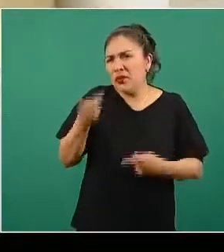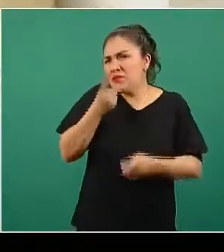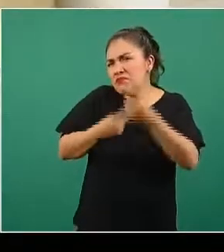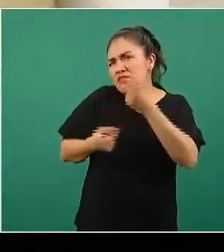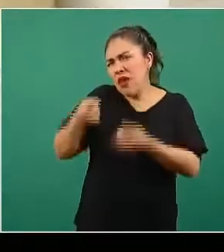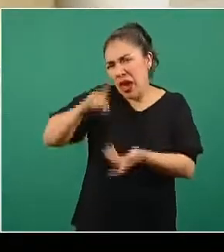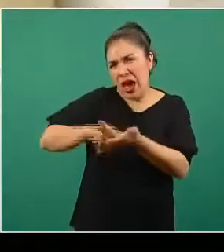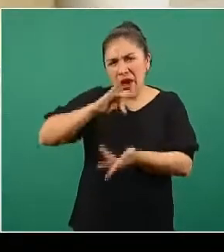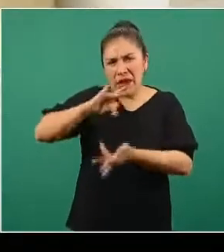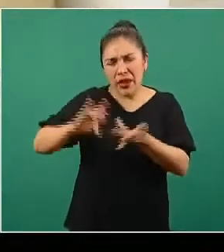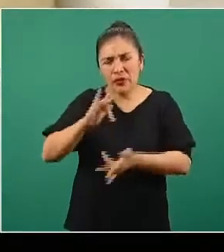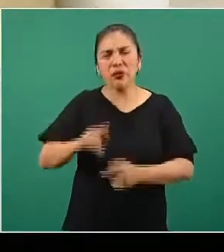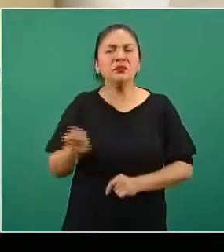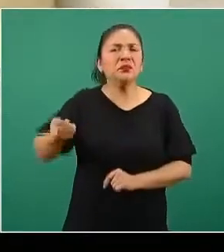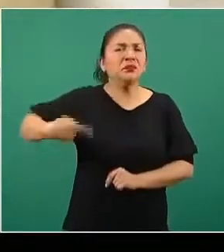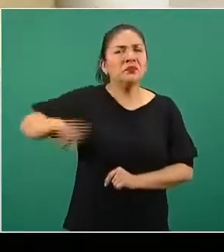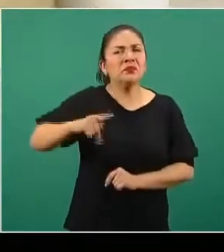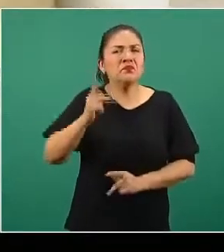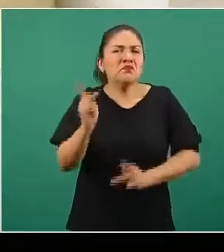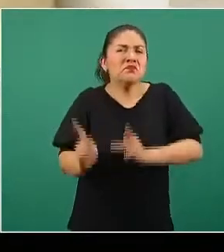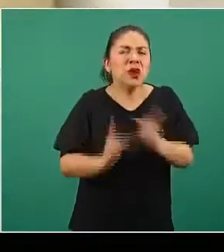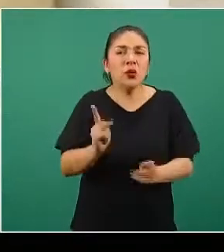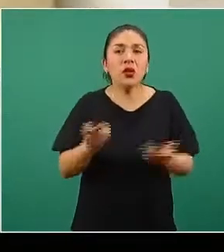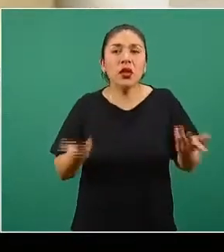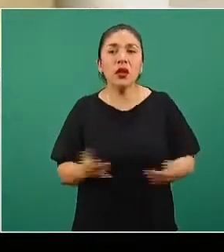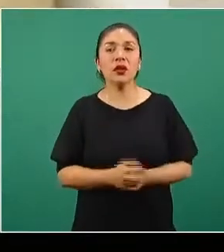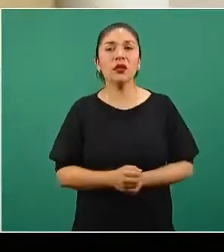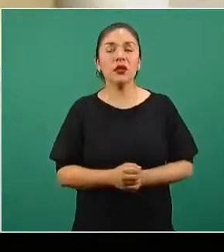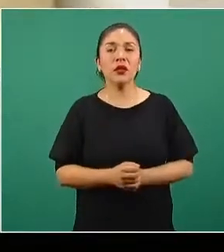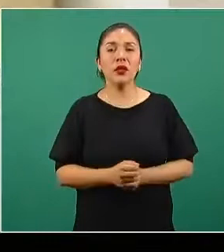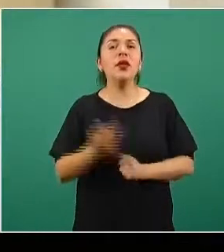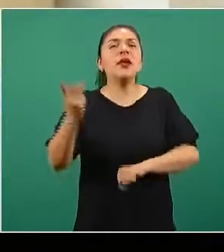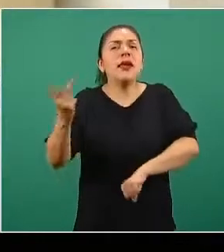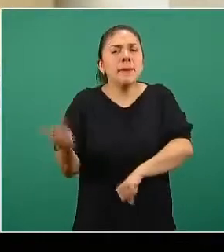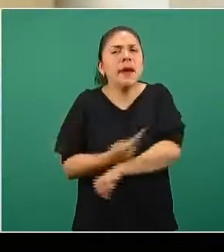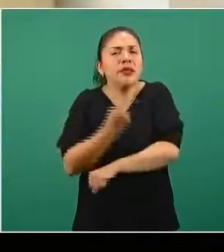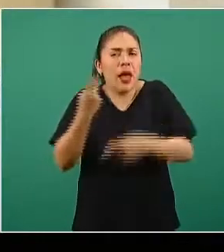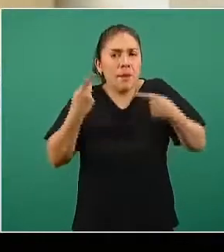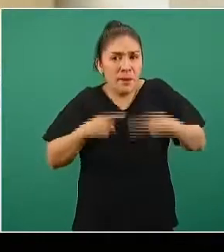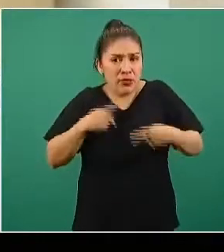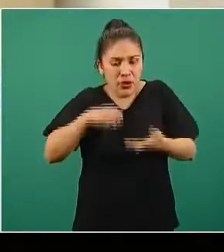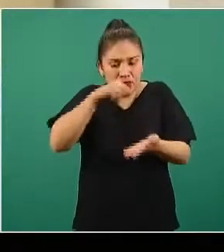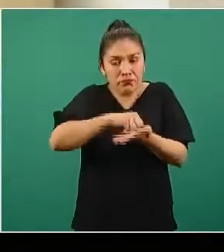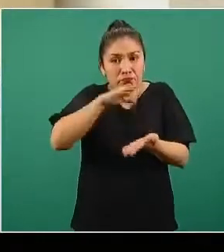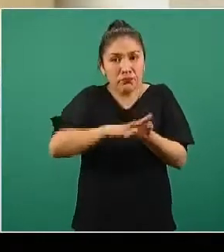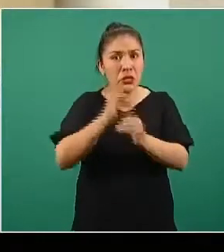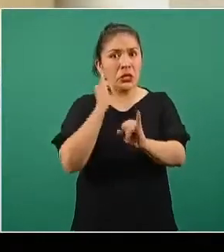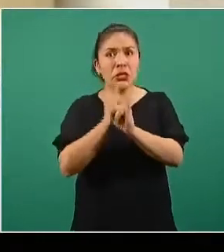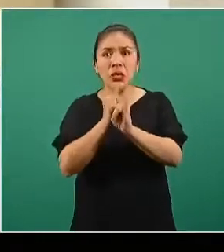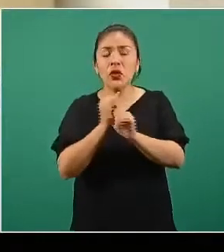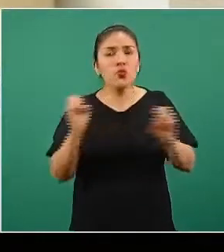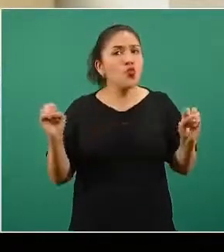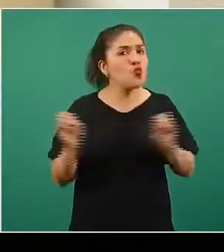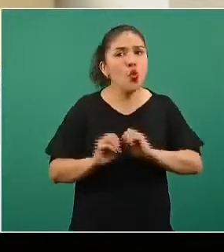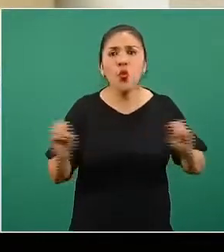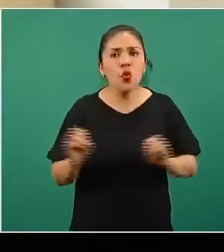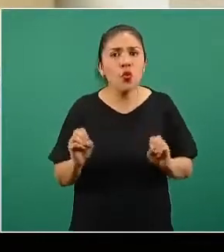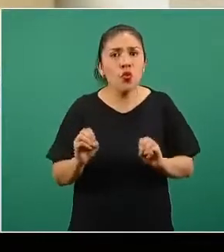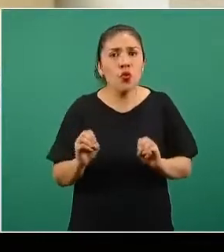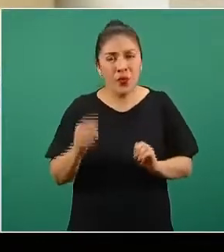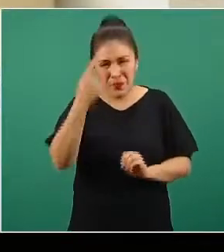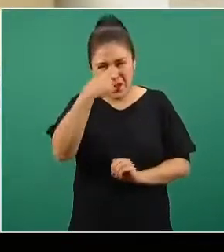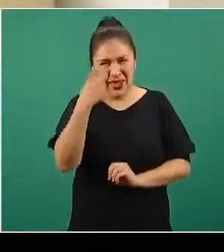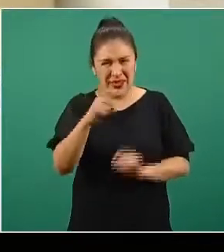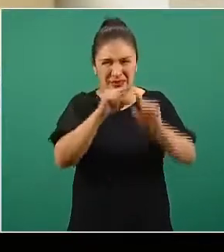sociales que están preguntando precisamente qué va a pasar con aquellas personas que no se registran en el sitio en este caso de